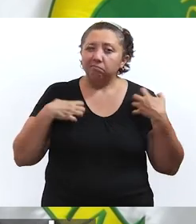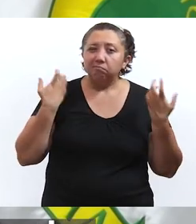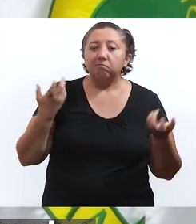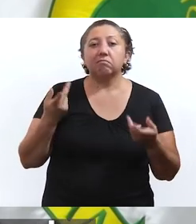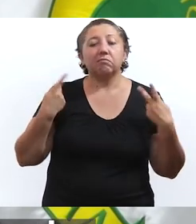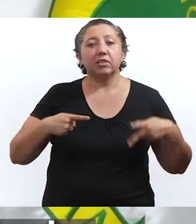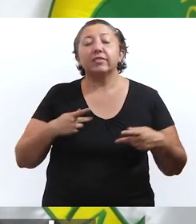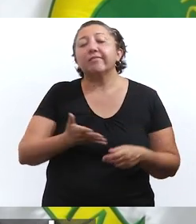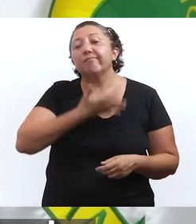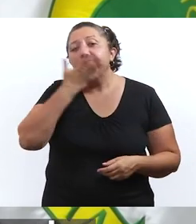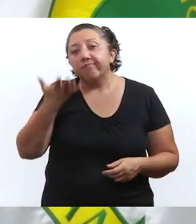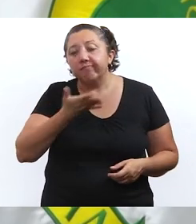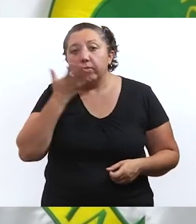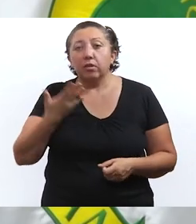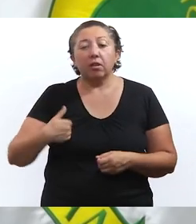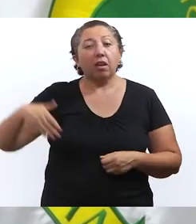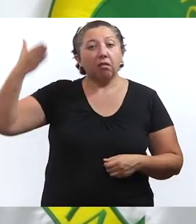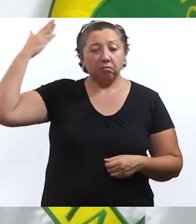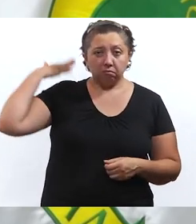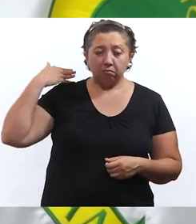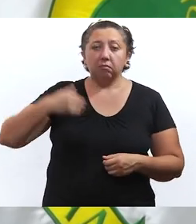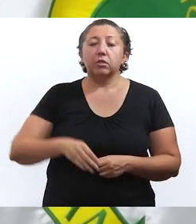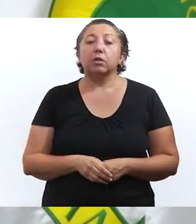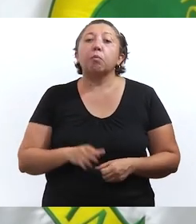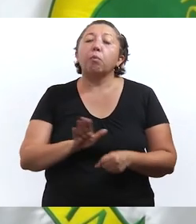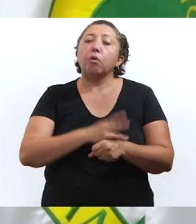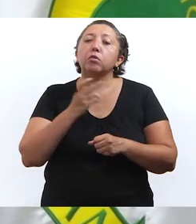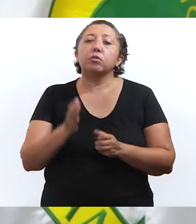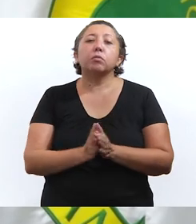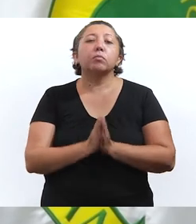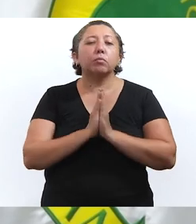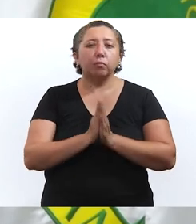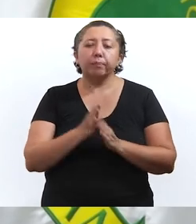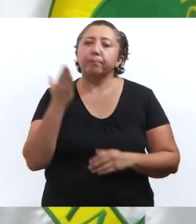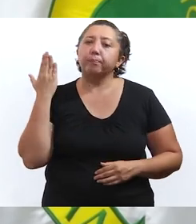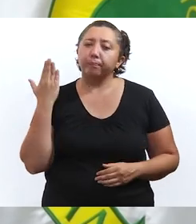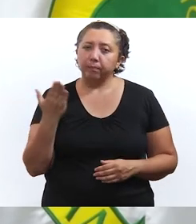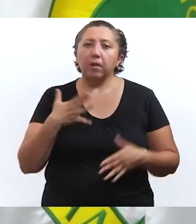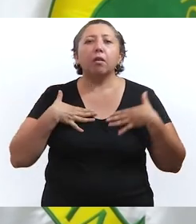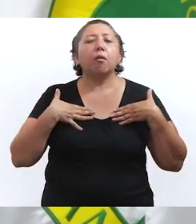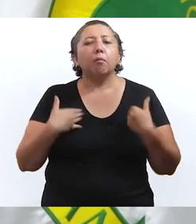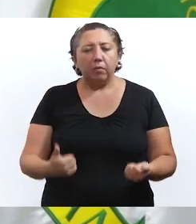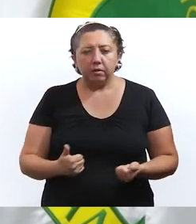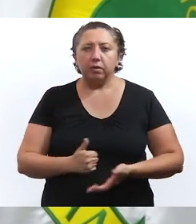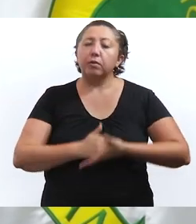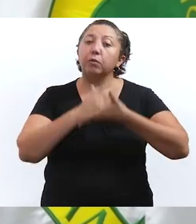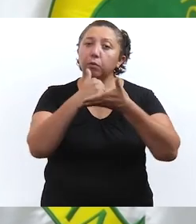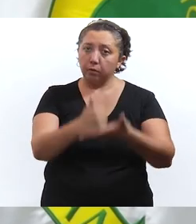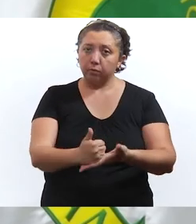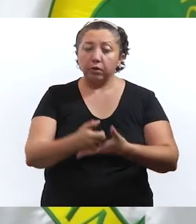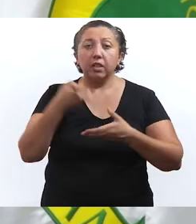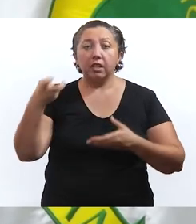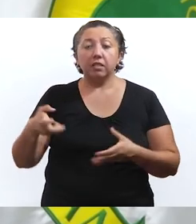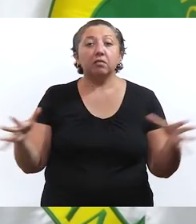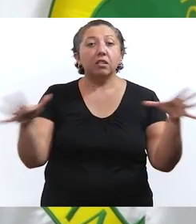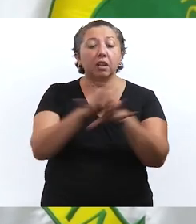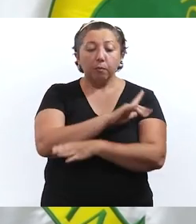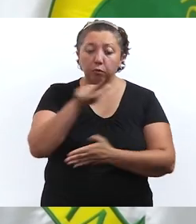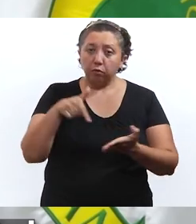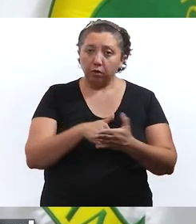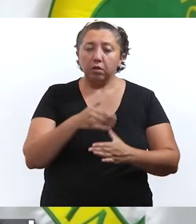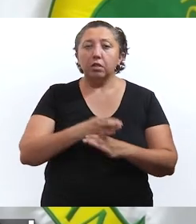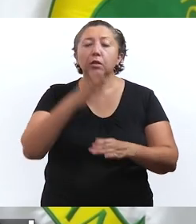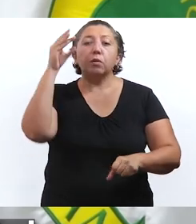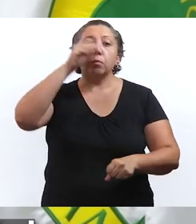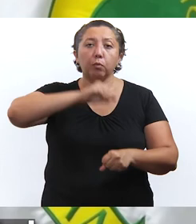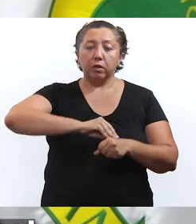molestias para quienes ya estaban acostumbrados con los antiguos paraderos. Por eso les pedimos su paciencia, comprensión y colaboración, pues esta reubicación de